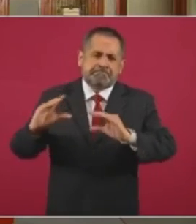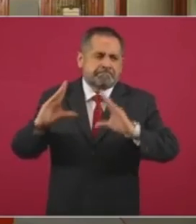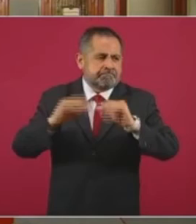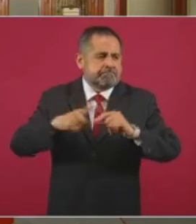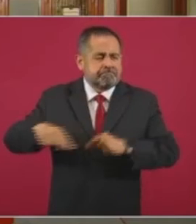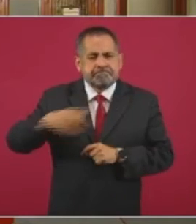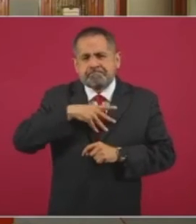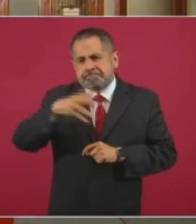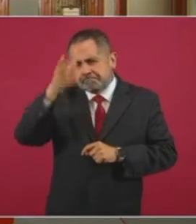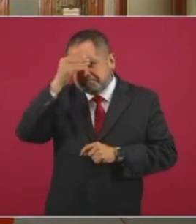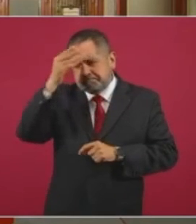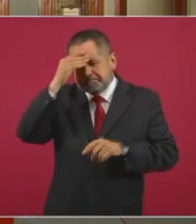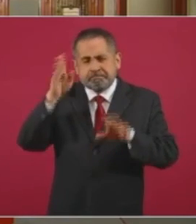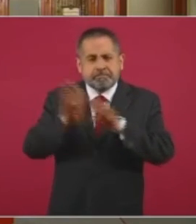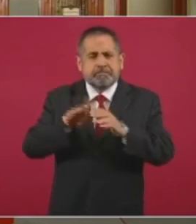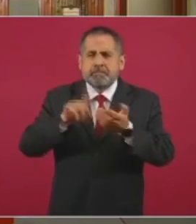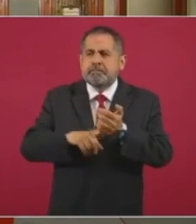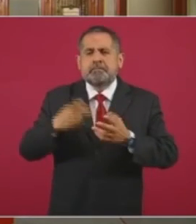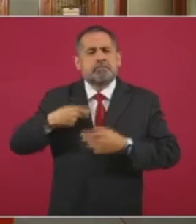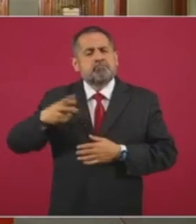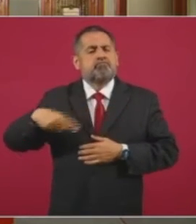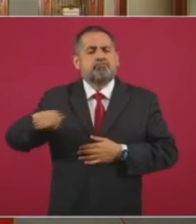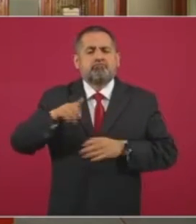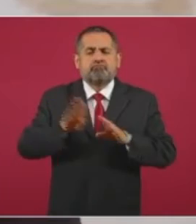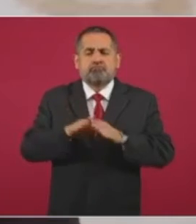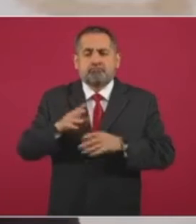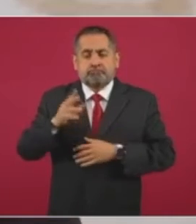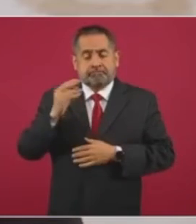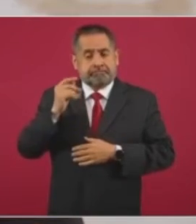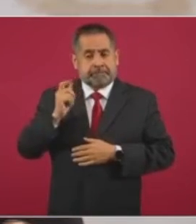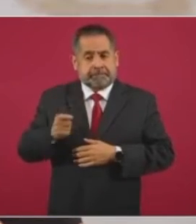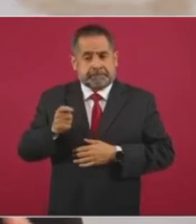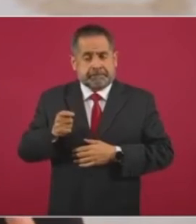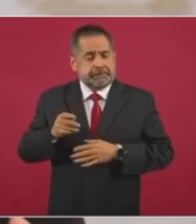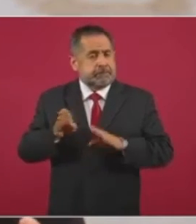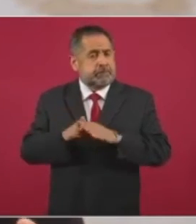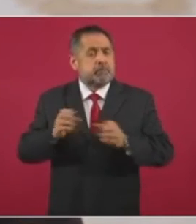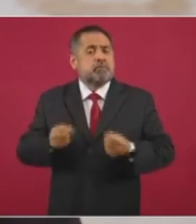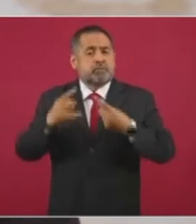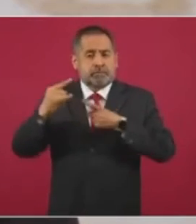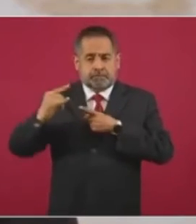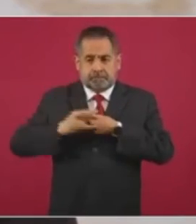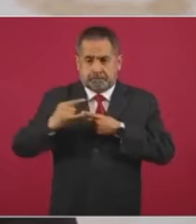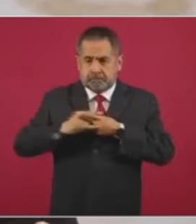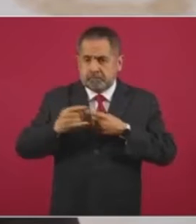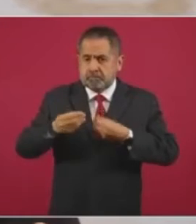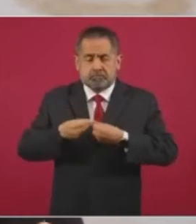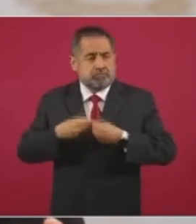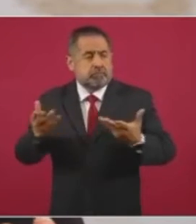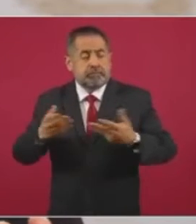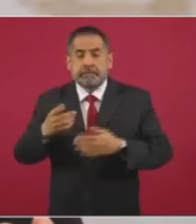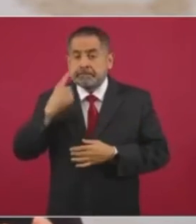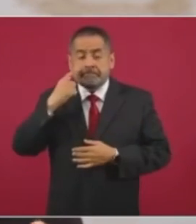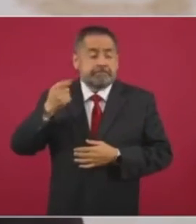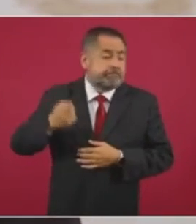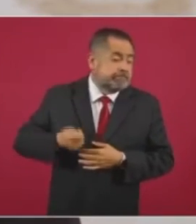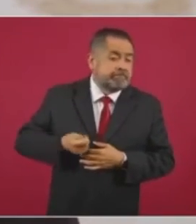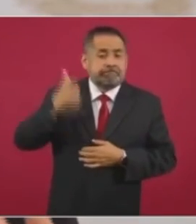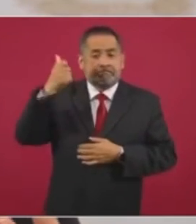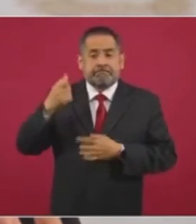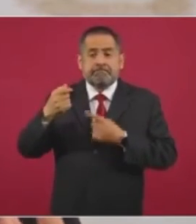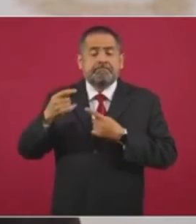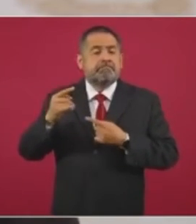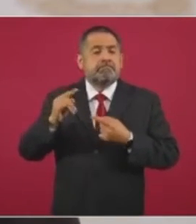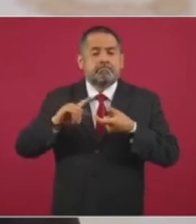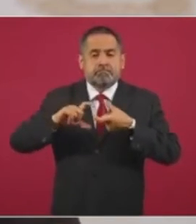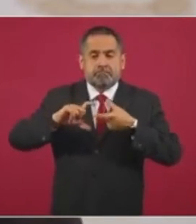este año, para las poblaciones vulnerables, se incrementó significativamente el número de condones masculinos y por primera vez se envían